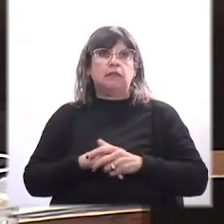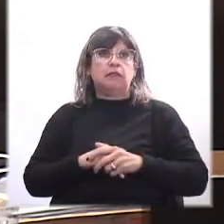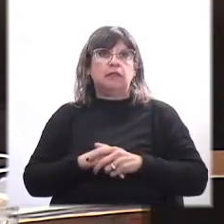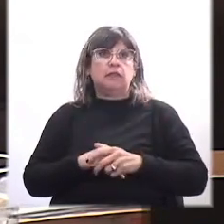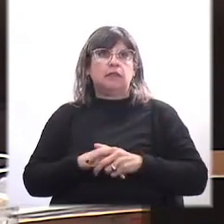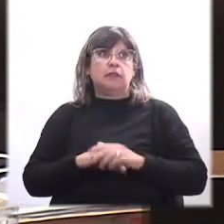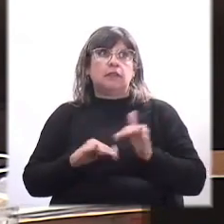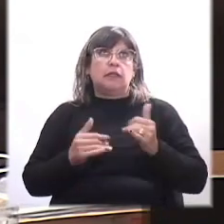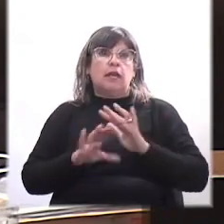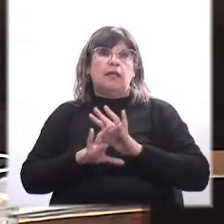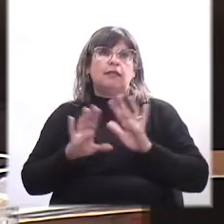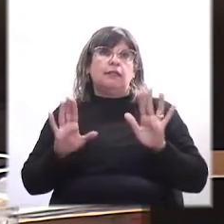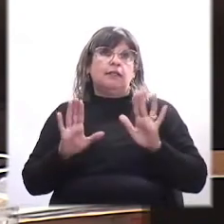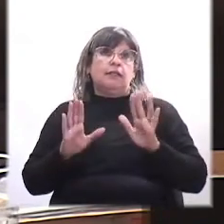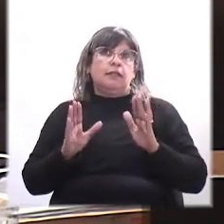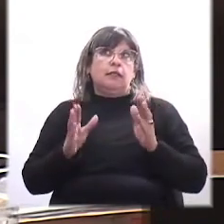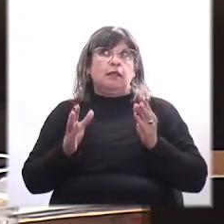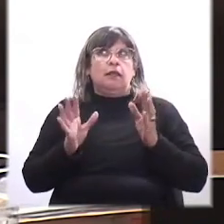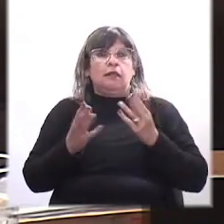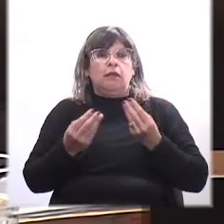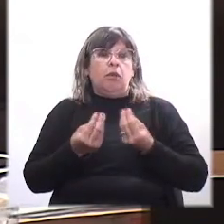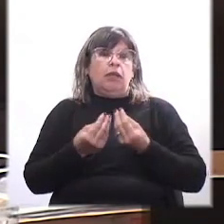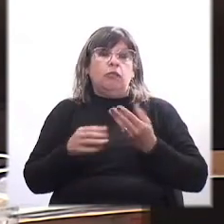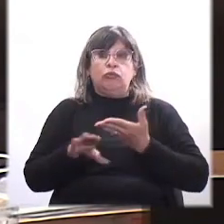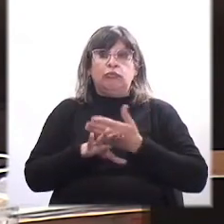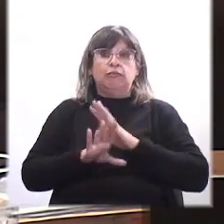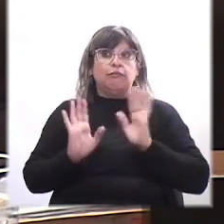ya sería mucho pedir.